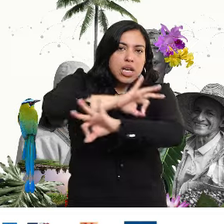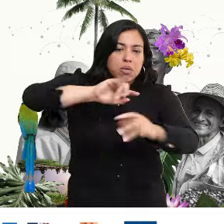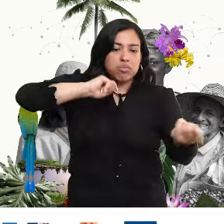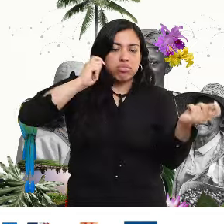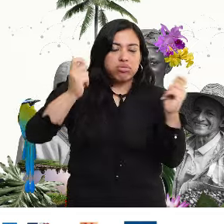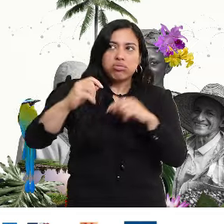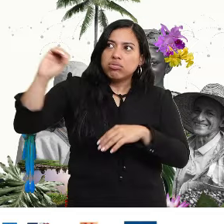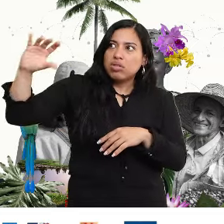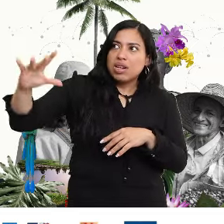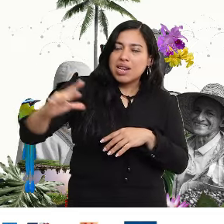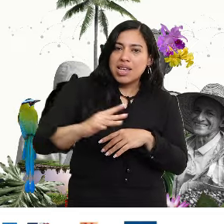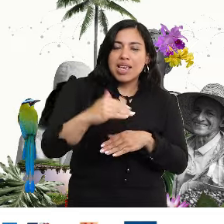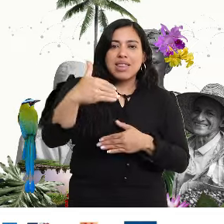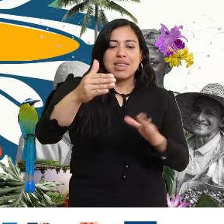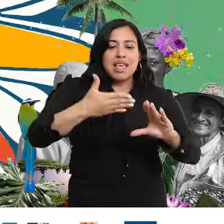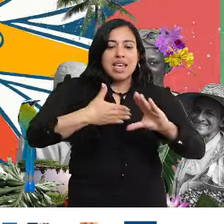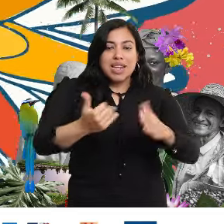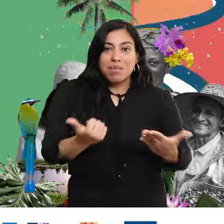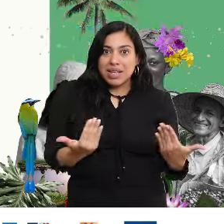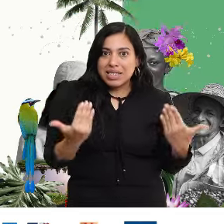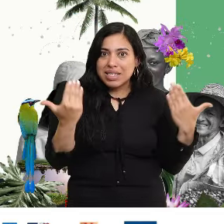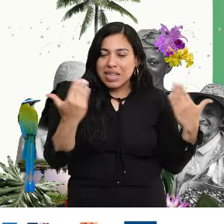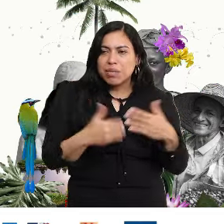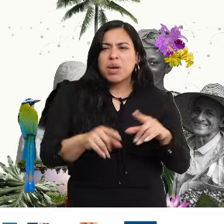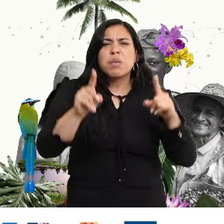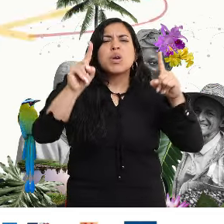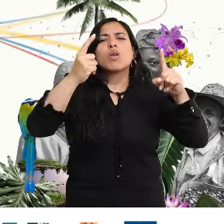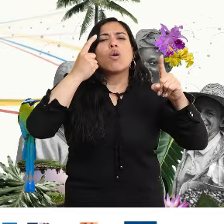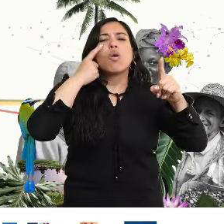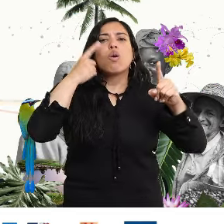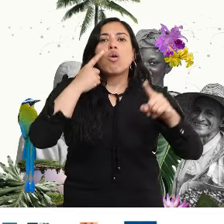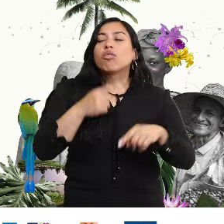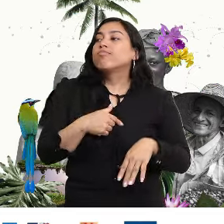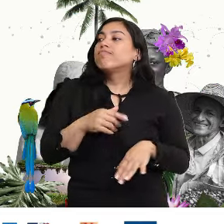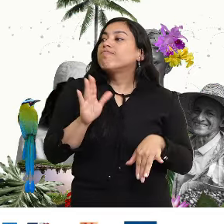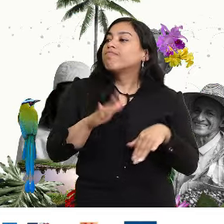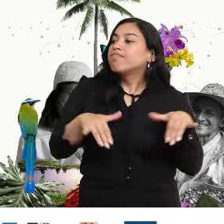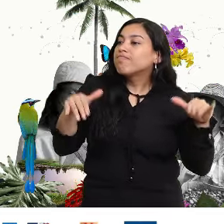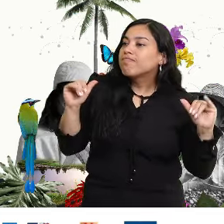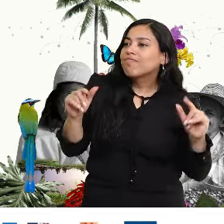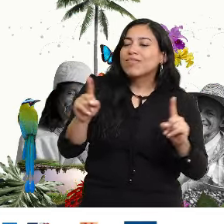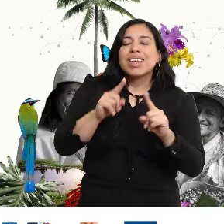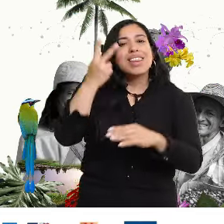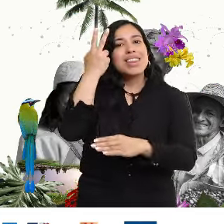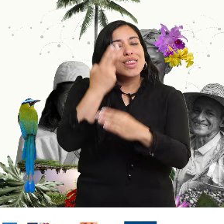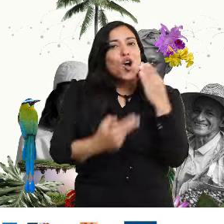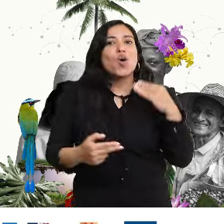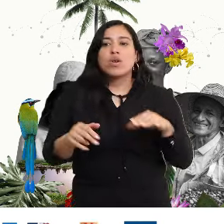estabilizar el clima. Y uno no se puede hacer a costa del otro, sino